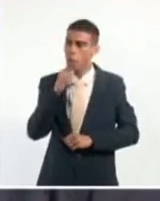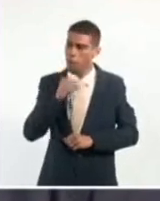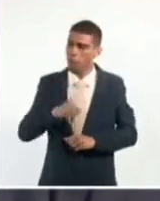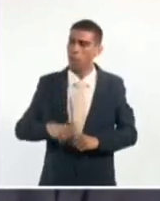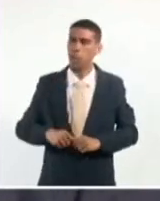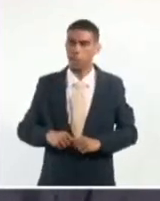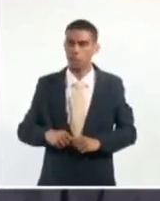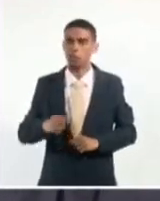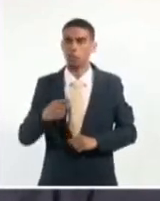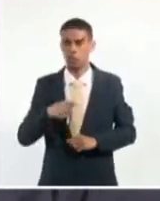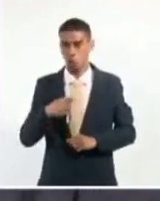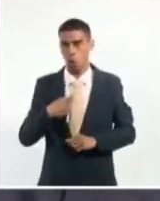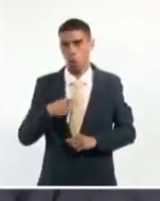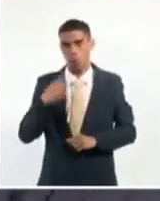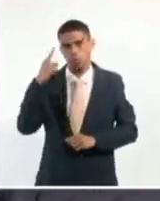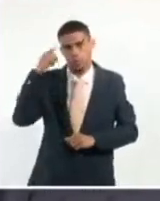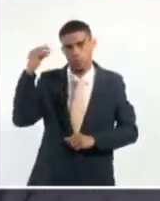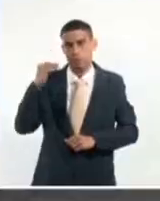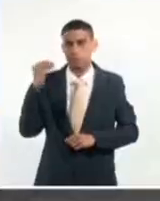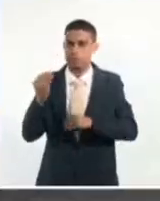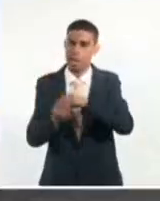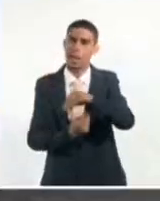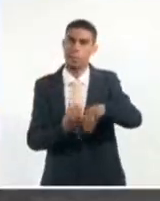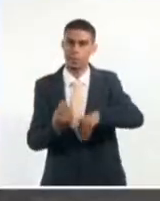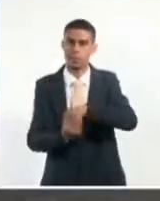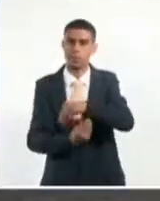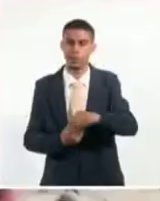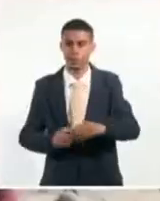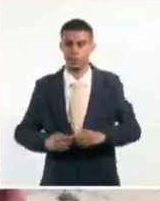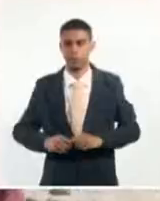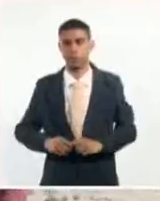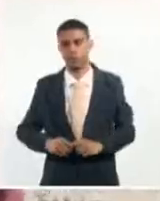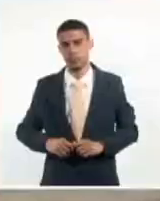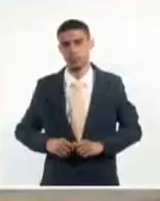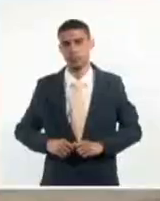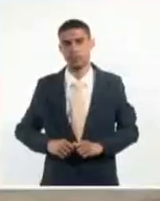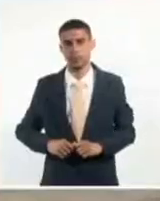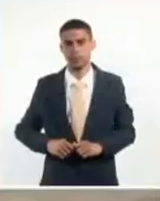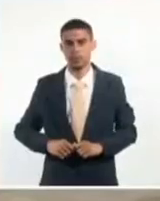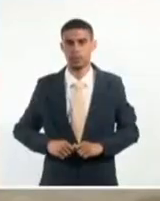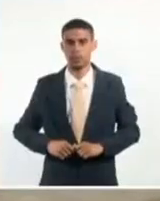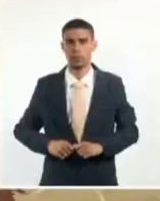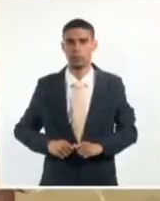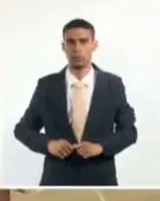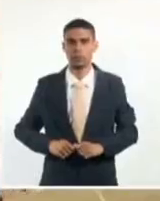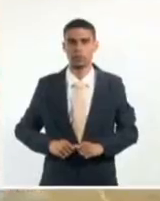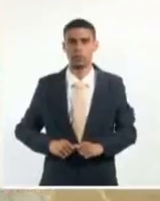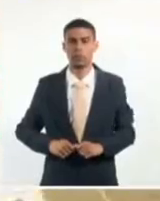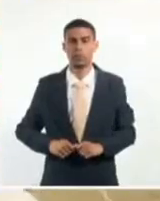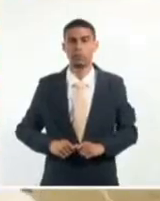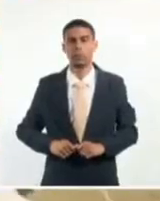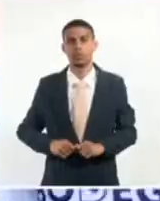cuidar. Y es así como se va logrando la tarea. Ya, ya, ya, ya, ya, ya.